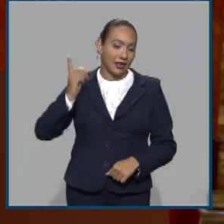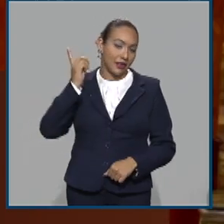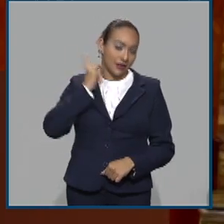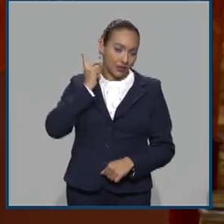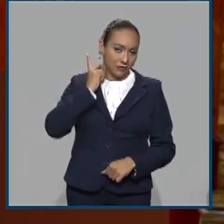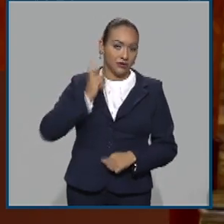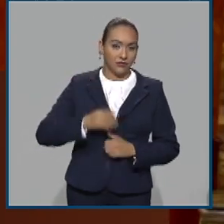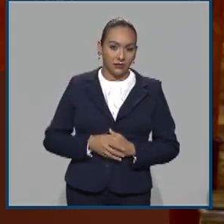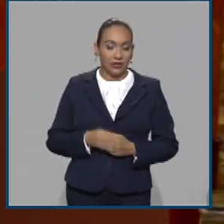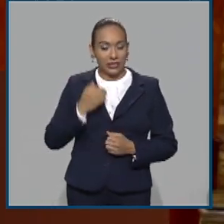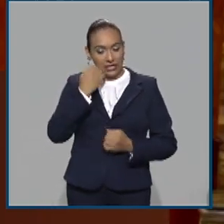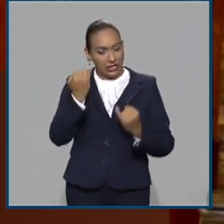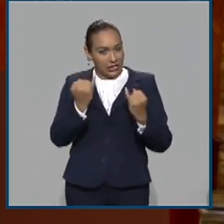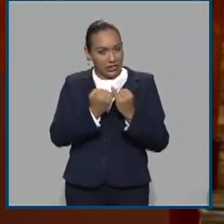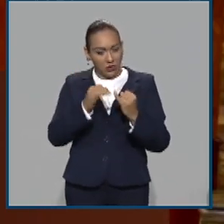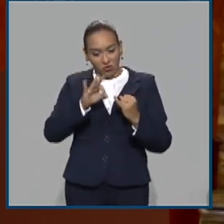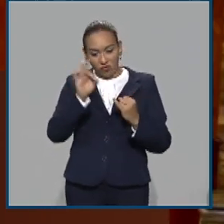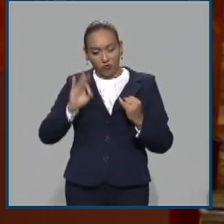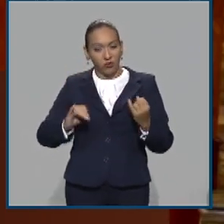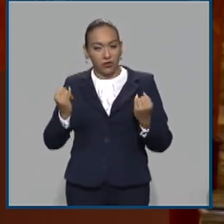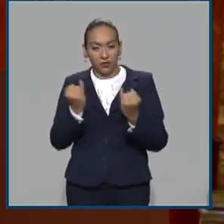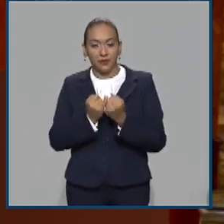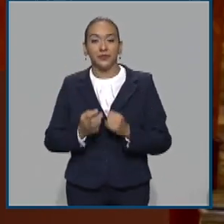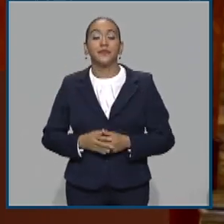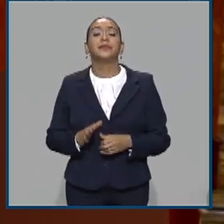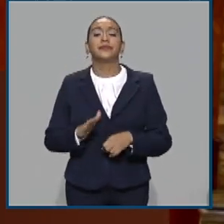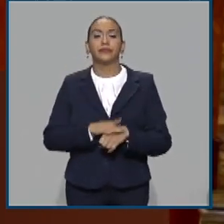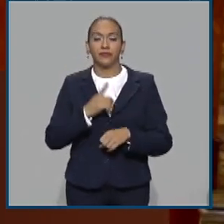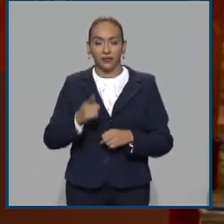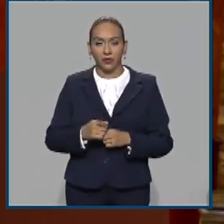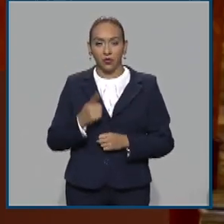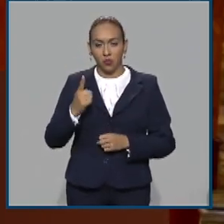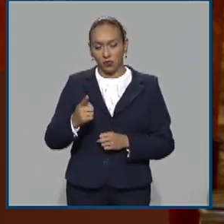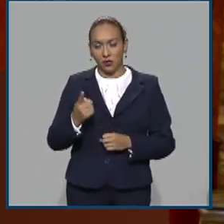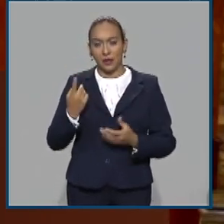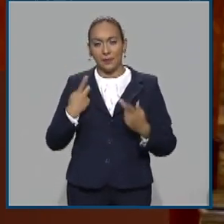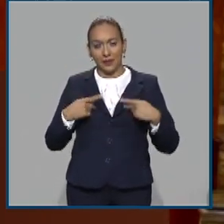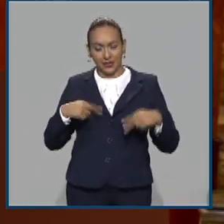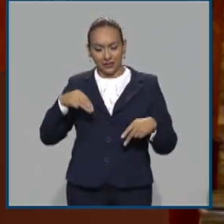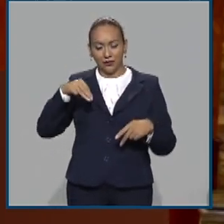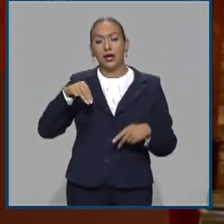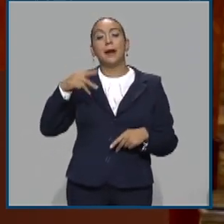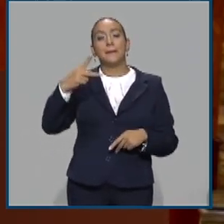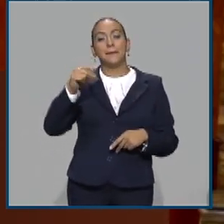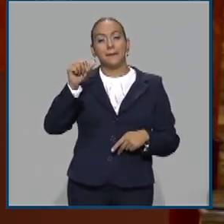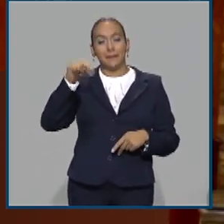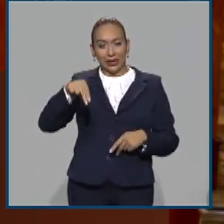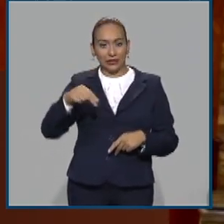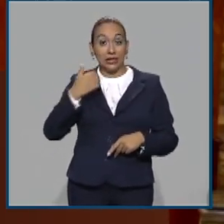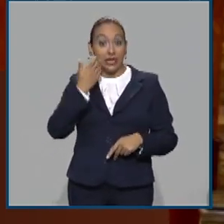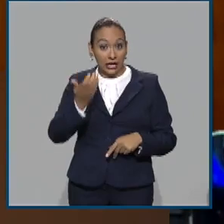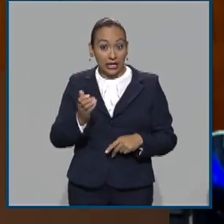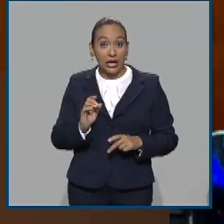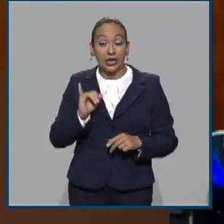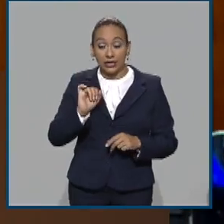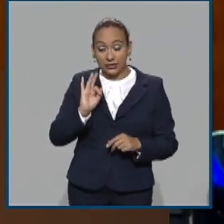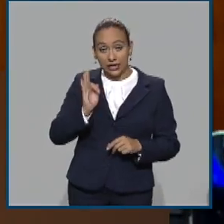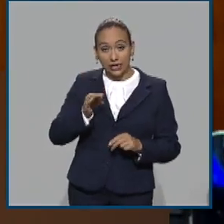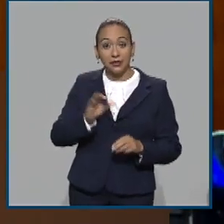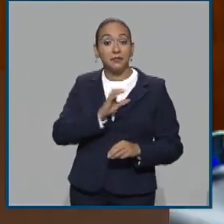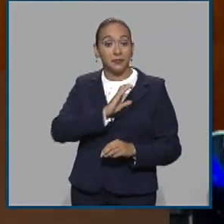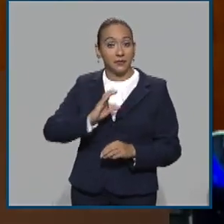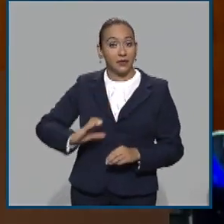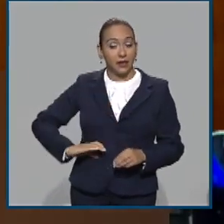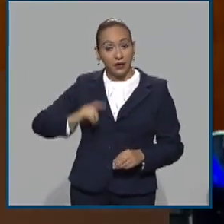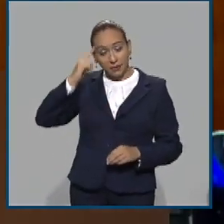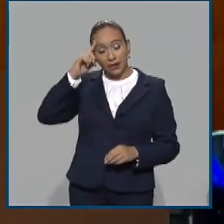diputaciones. Lo anterior al desestimar la impugnación que realizó una militante del PAN que pretendía que se le registrara como candidata a